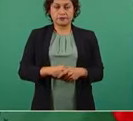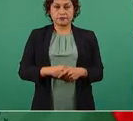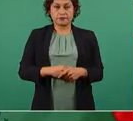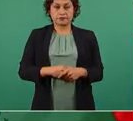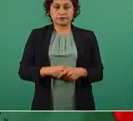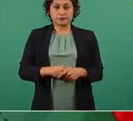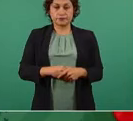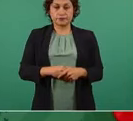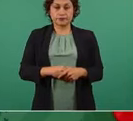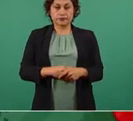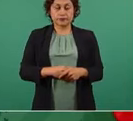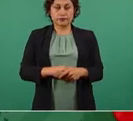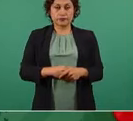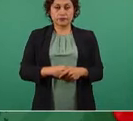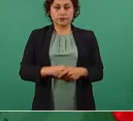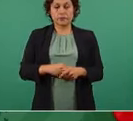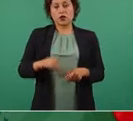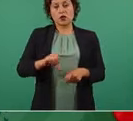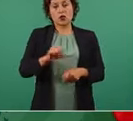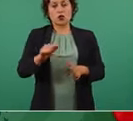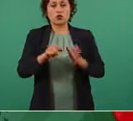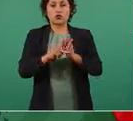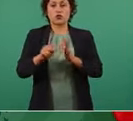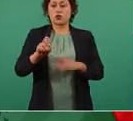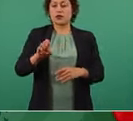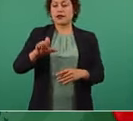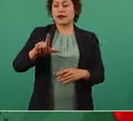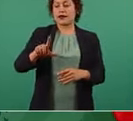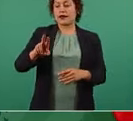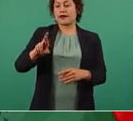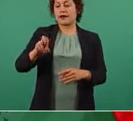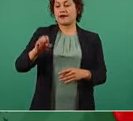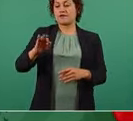Y el Reforma es para fifís.